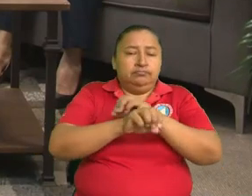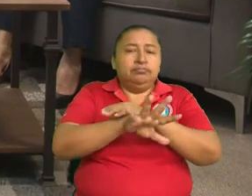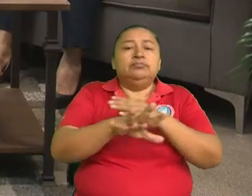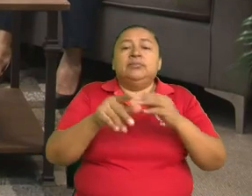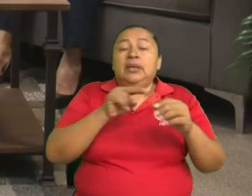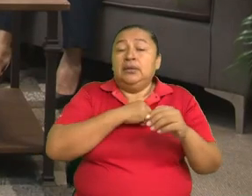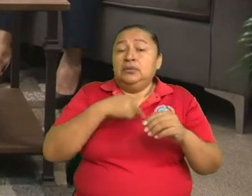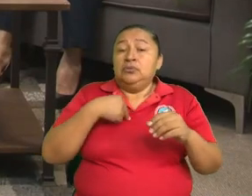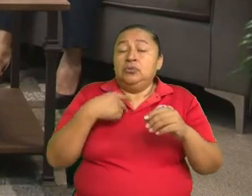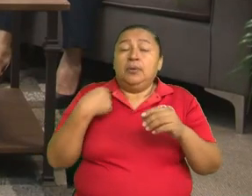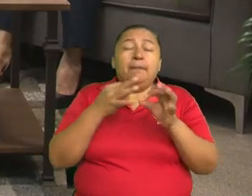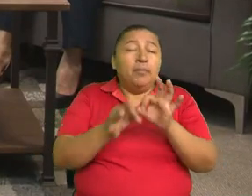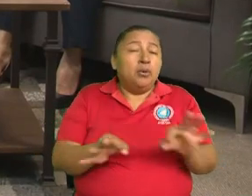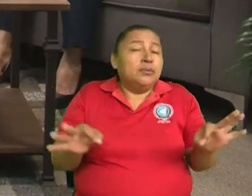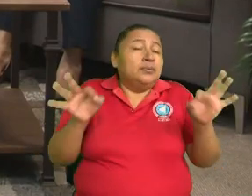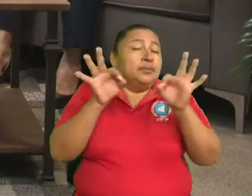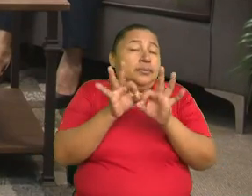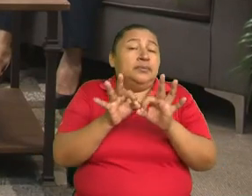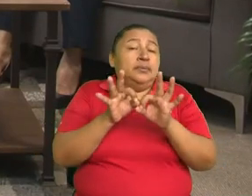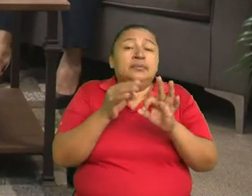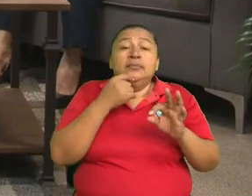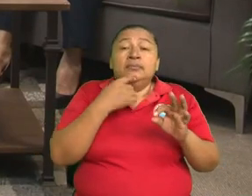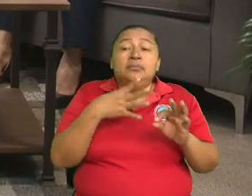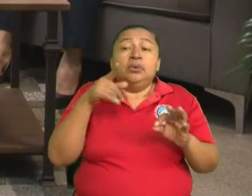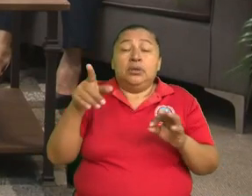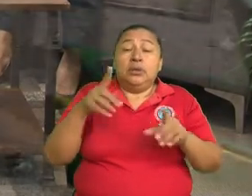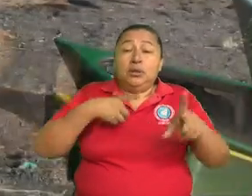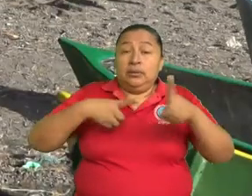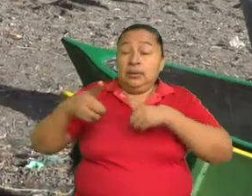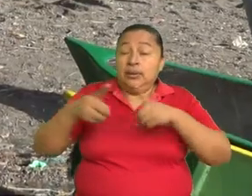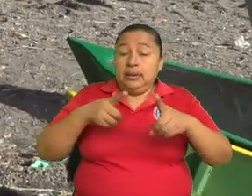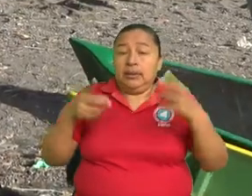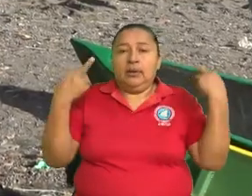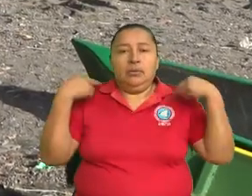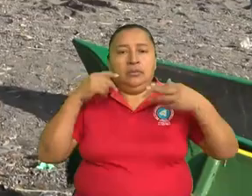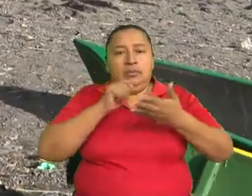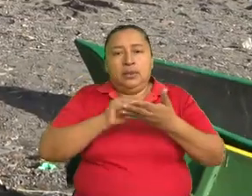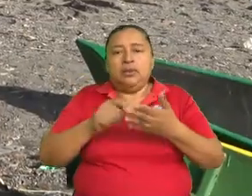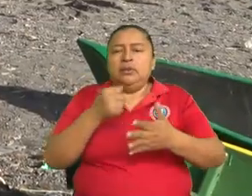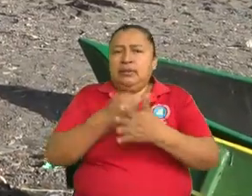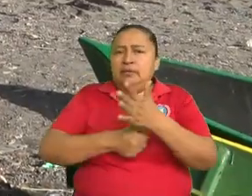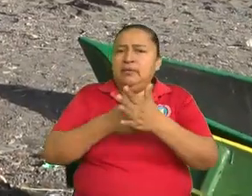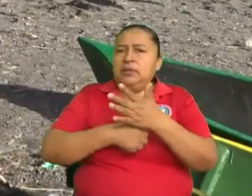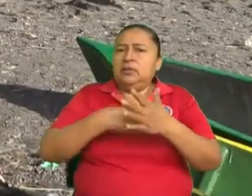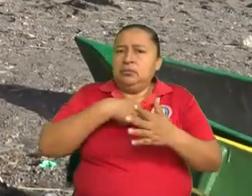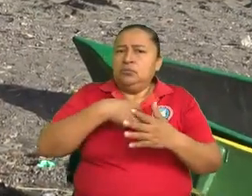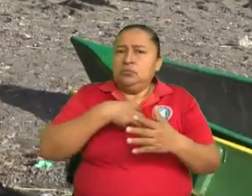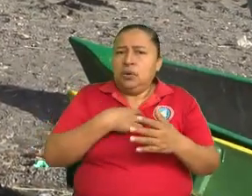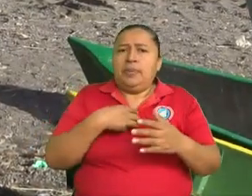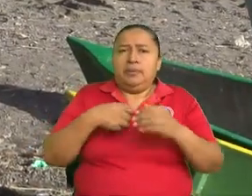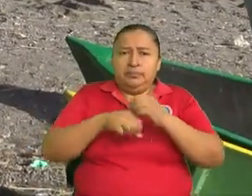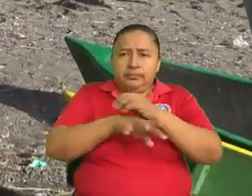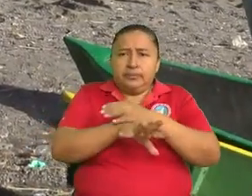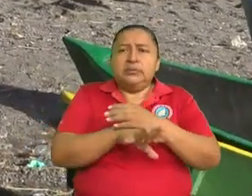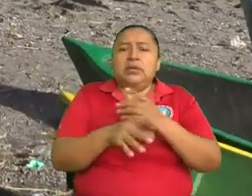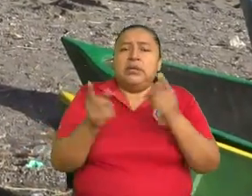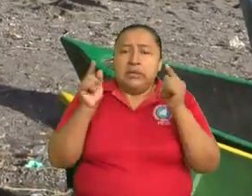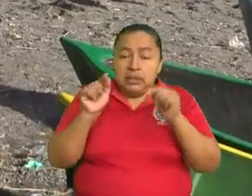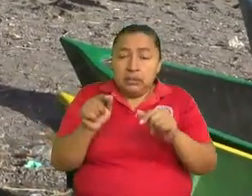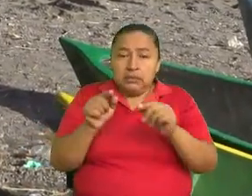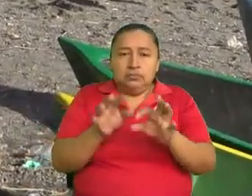para nosotros es importante, porque los delegados, los maestros defienden mucho sus raíces, y eso es